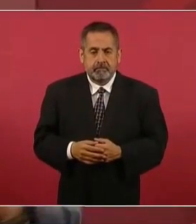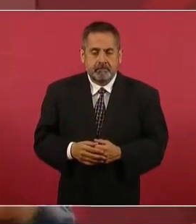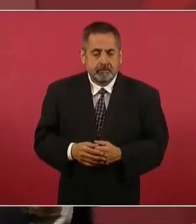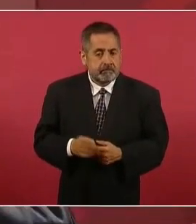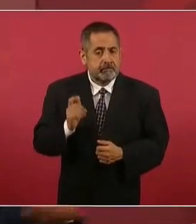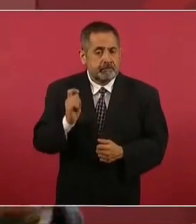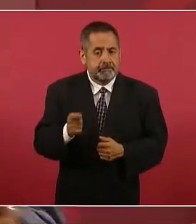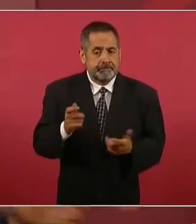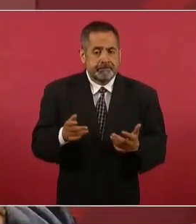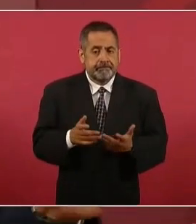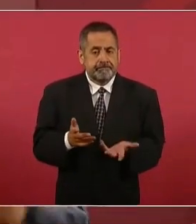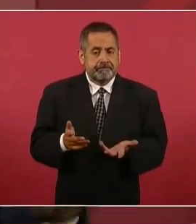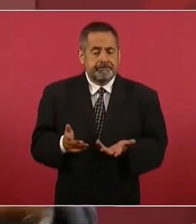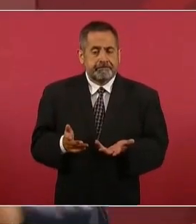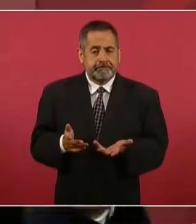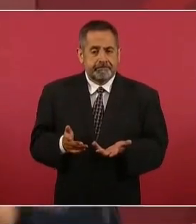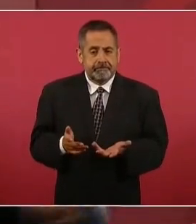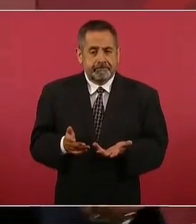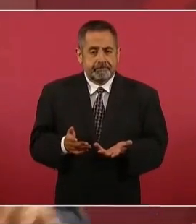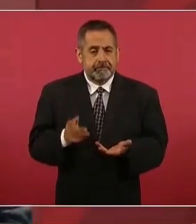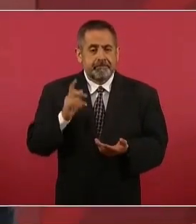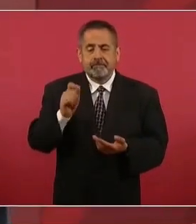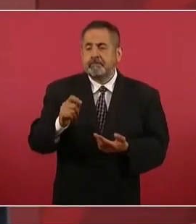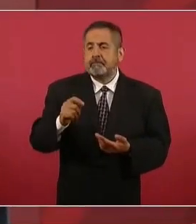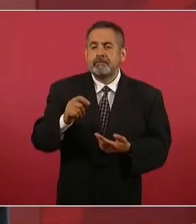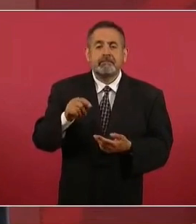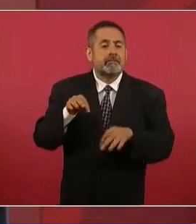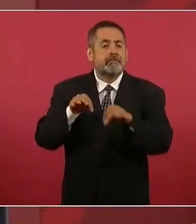territorio, no escritorio.